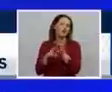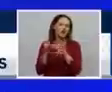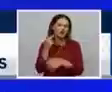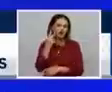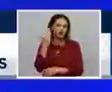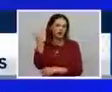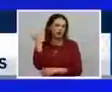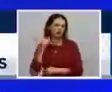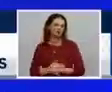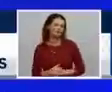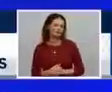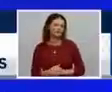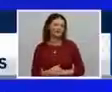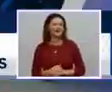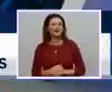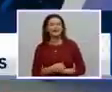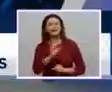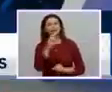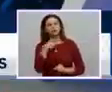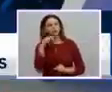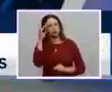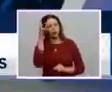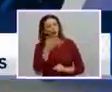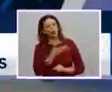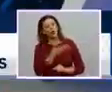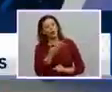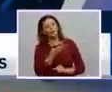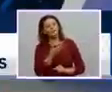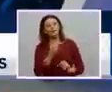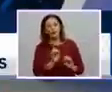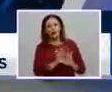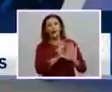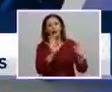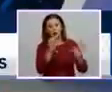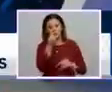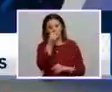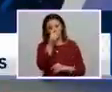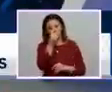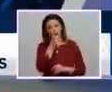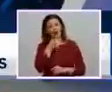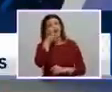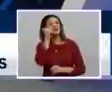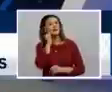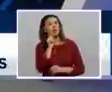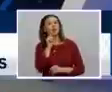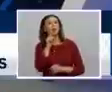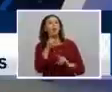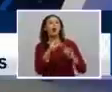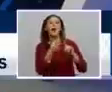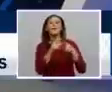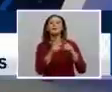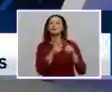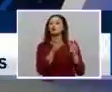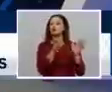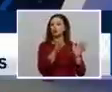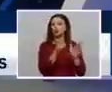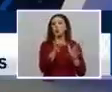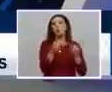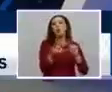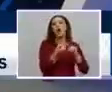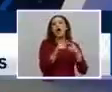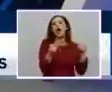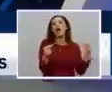visto anteriormente. Sí, yo creo que, a ver, estamos claros que ayer era un amistoso, ayer era un